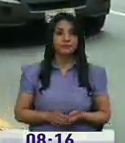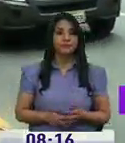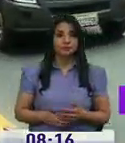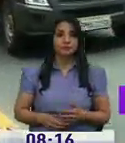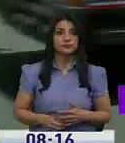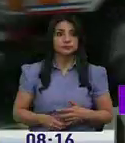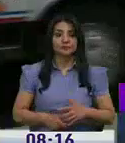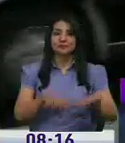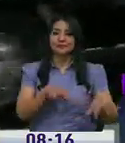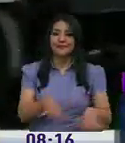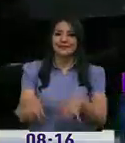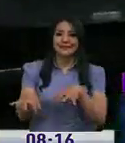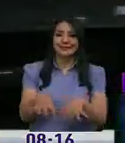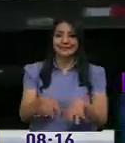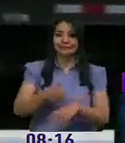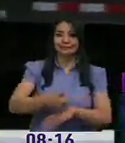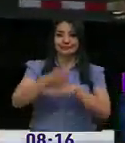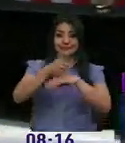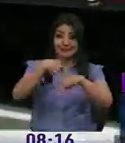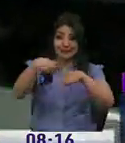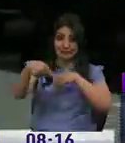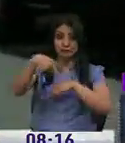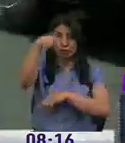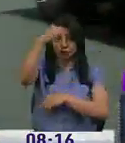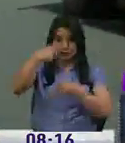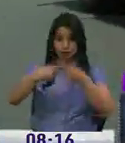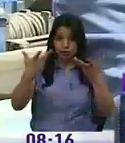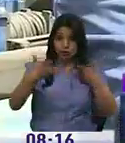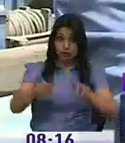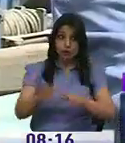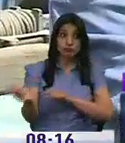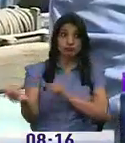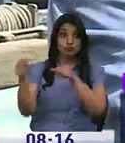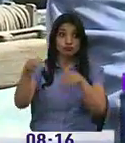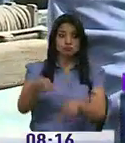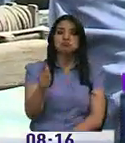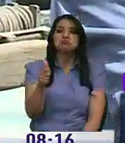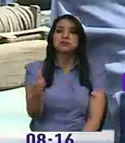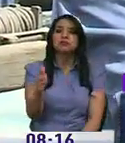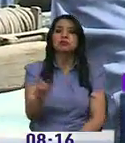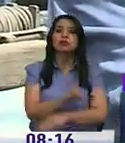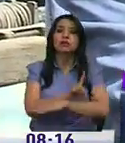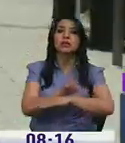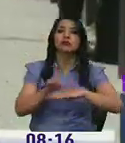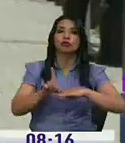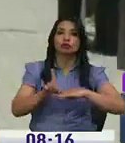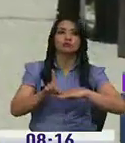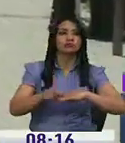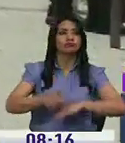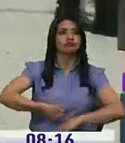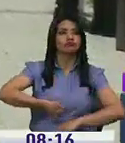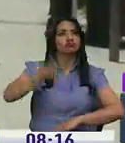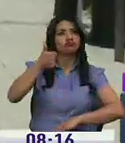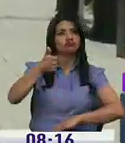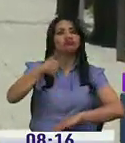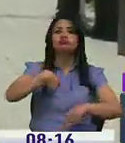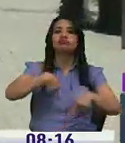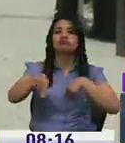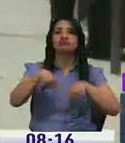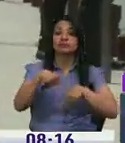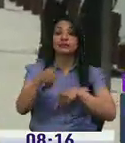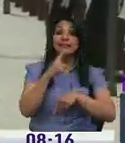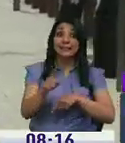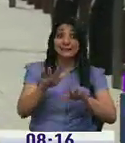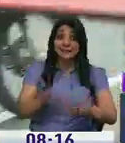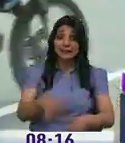Durante el operativo desarrollado por la AMT en el norte de la urbe, estuvo presente el propio director de esta institución. Él señaló que se busca organizar la